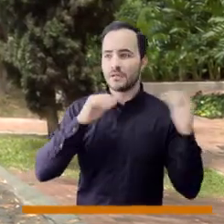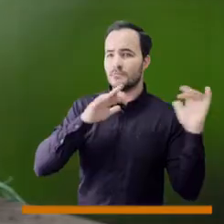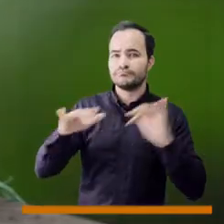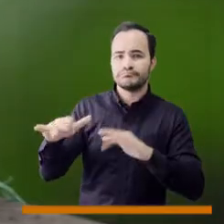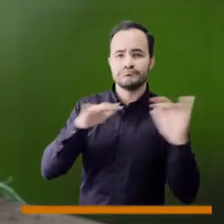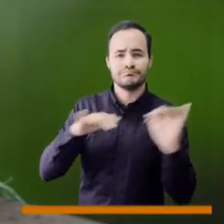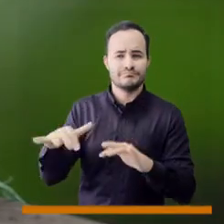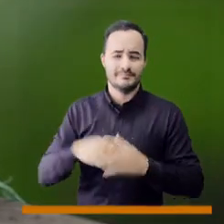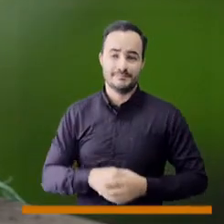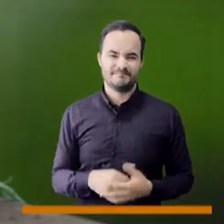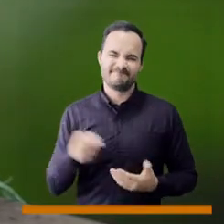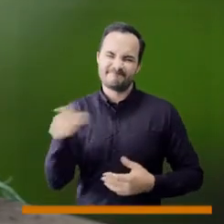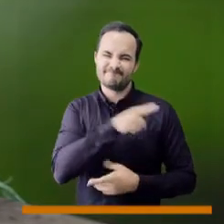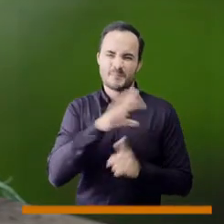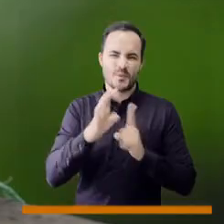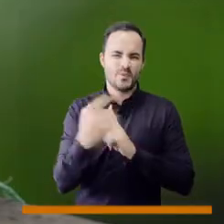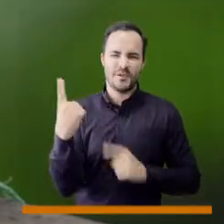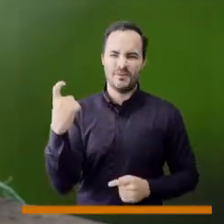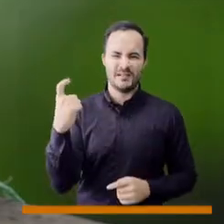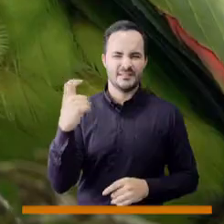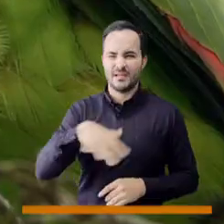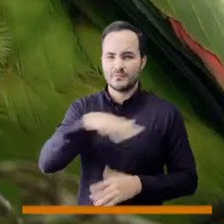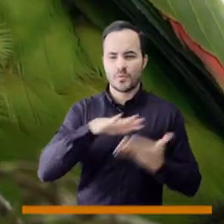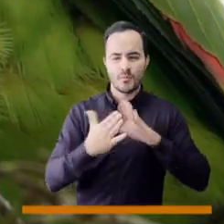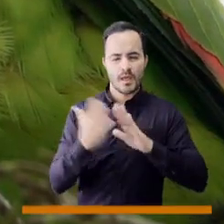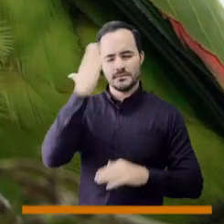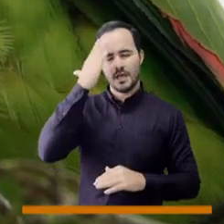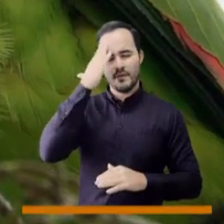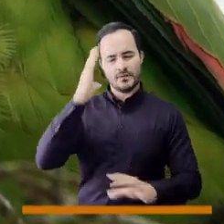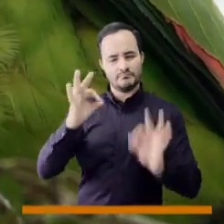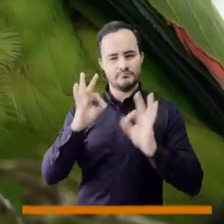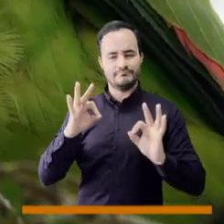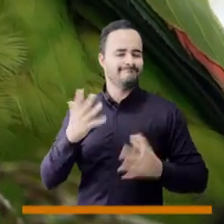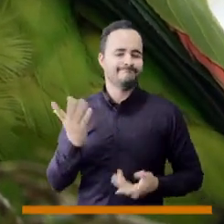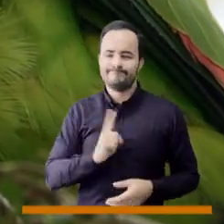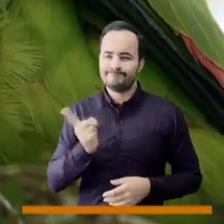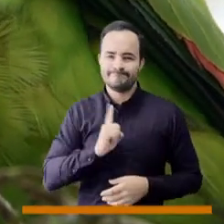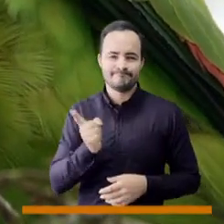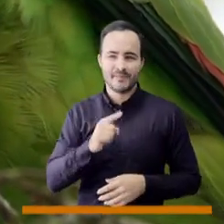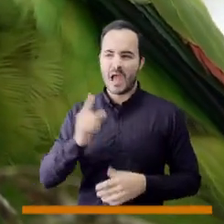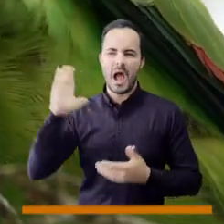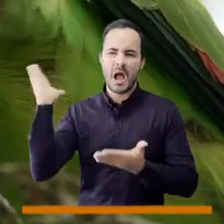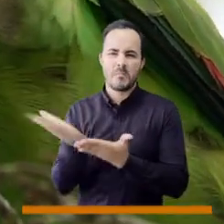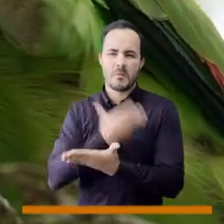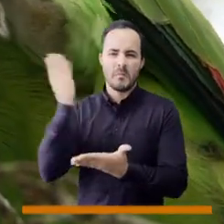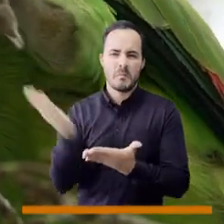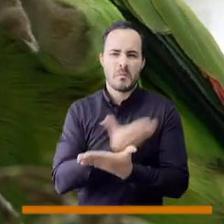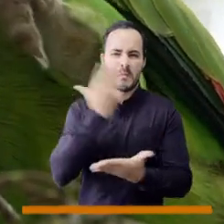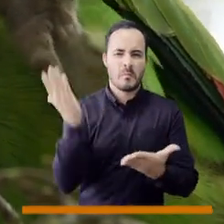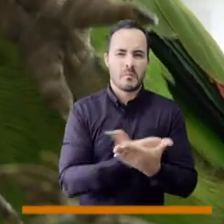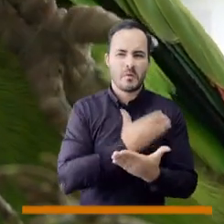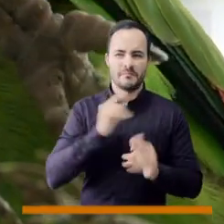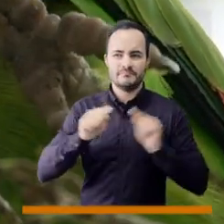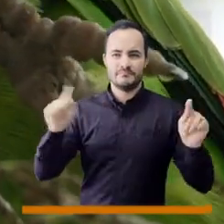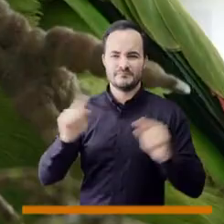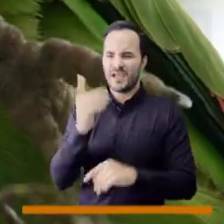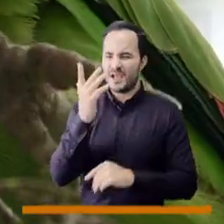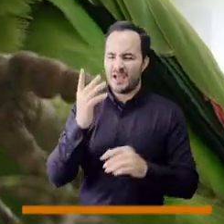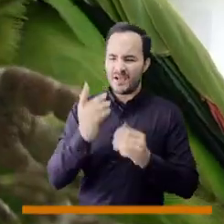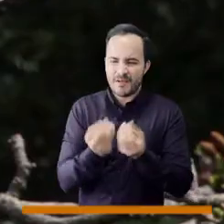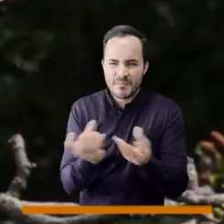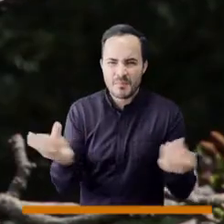la fauna que vive de ellos. Hay mucha incultura por parte de la comunidad, porque en muchos lugares acaban los